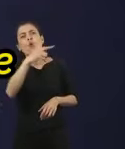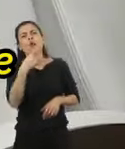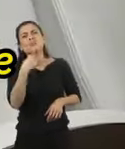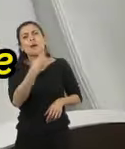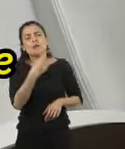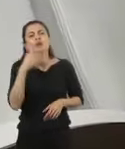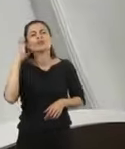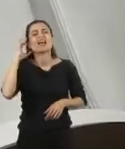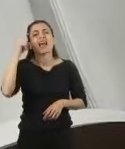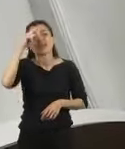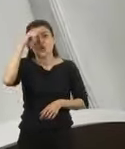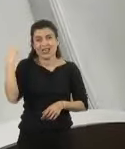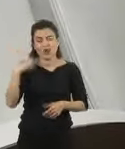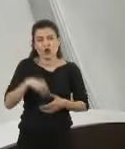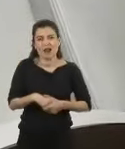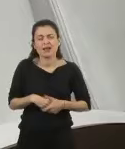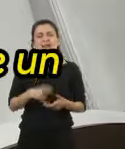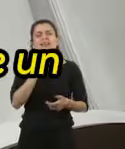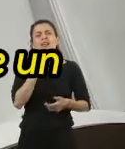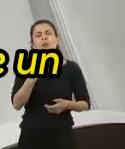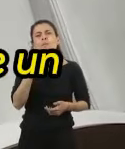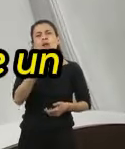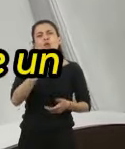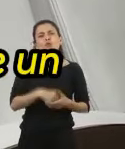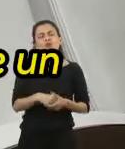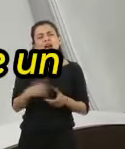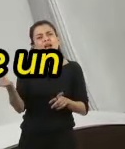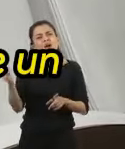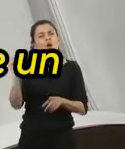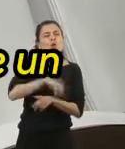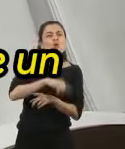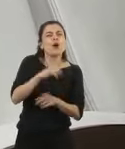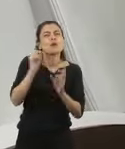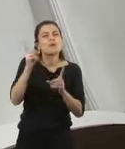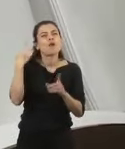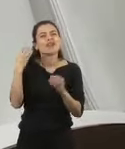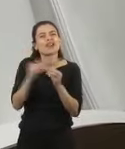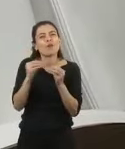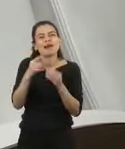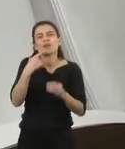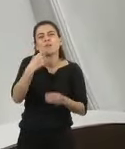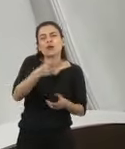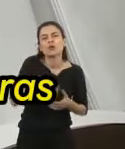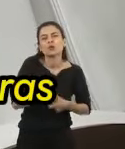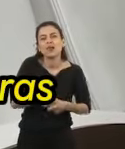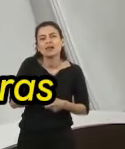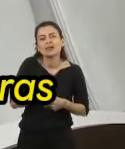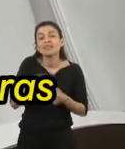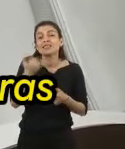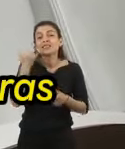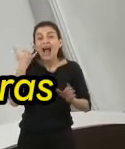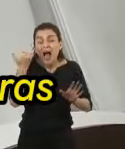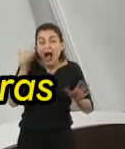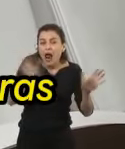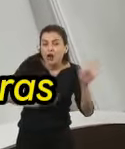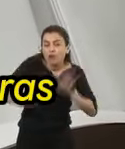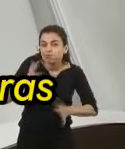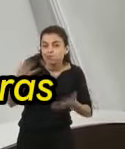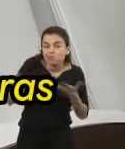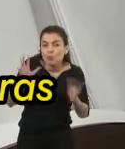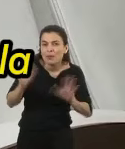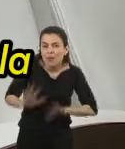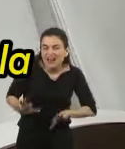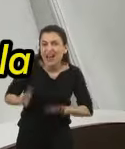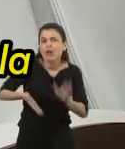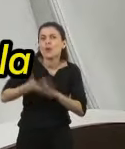Radio Nacional Cómo andas quería preguntarte retomando la consulta que te ha un colega si está previsto si hubo o si en